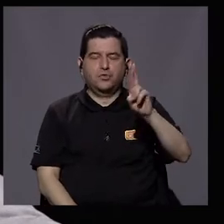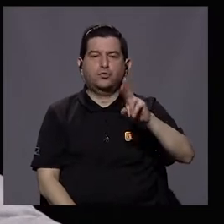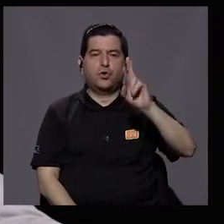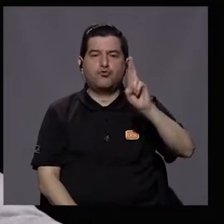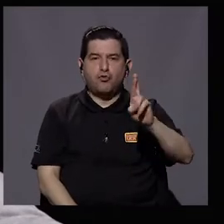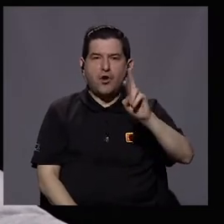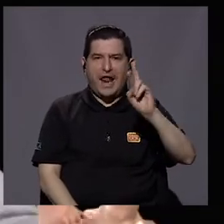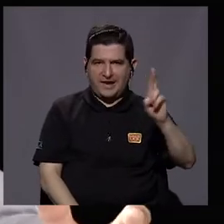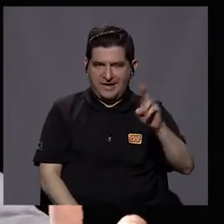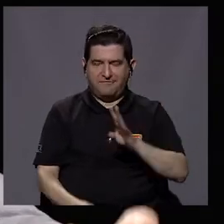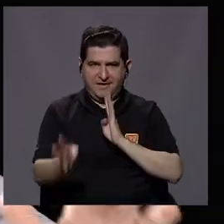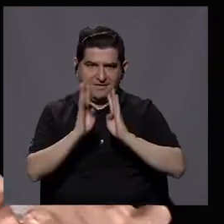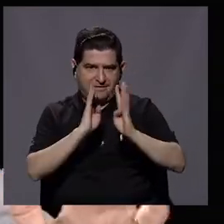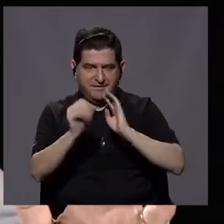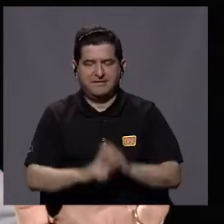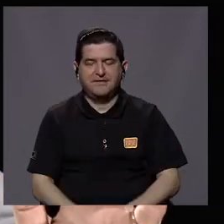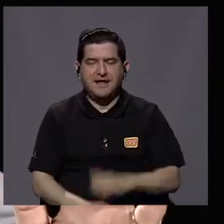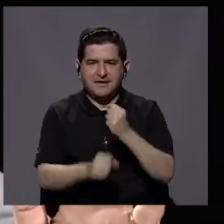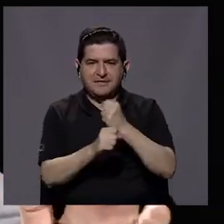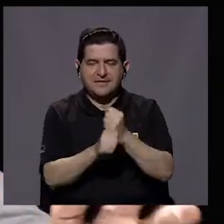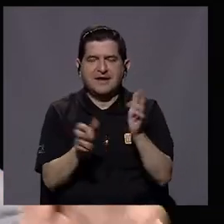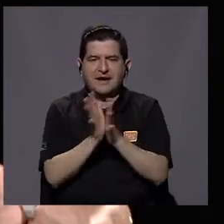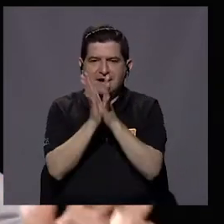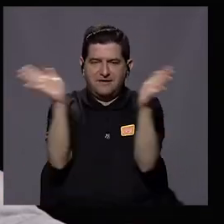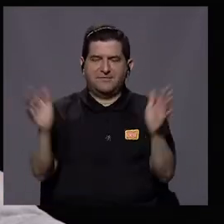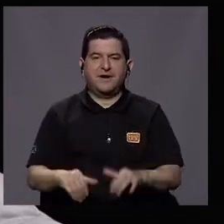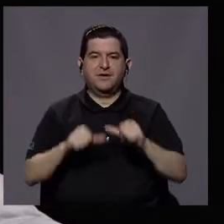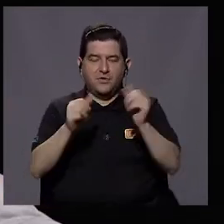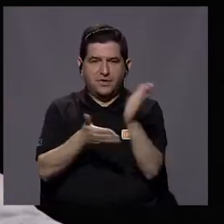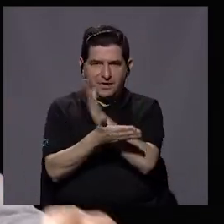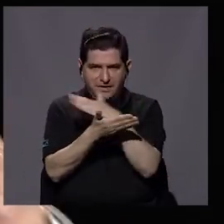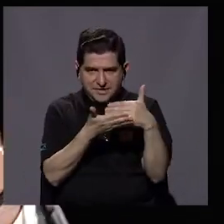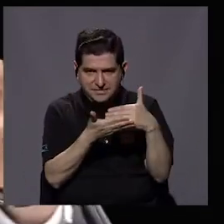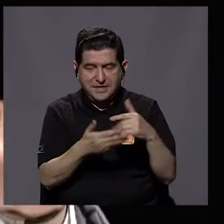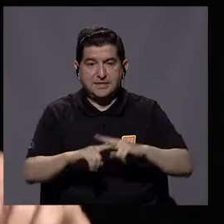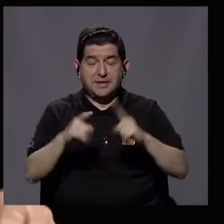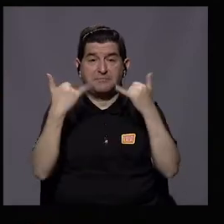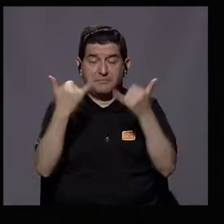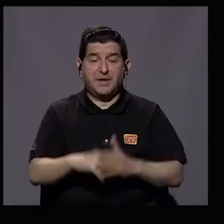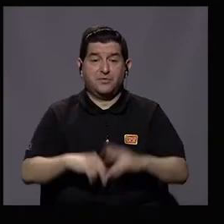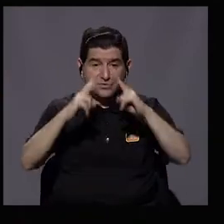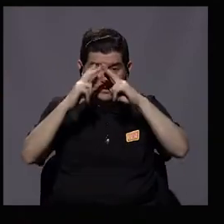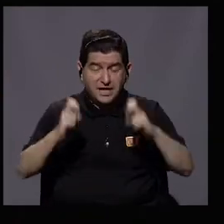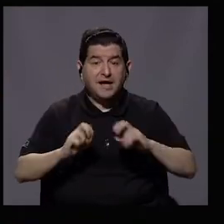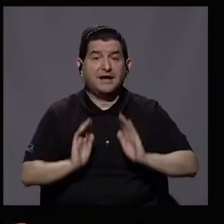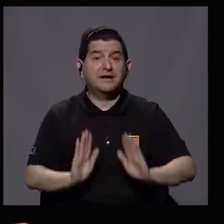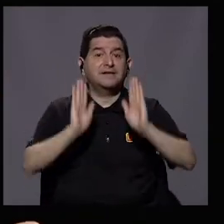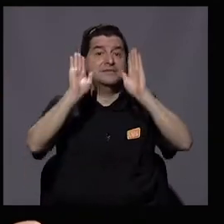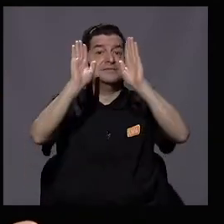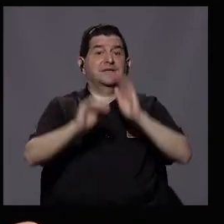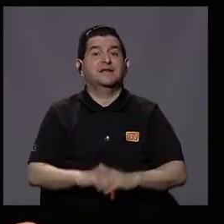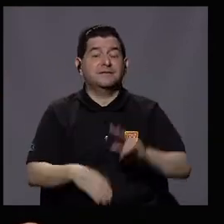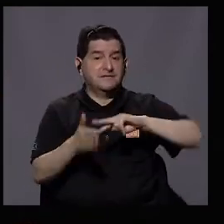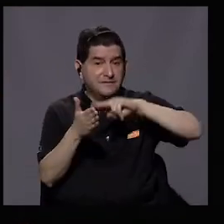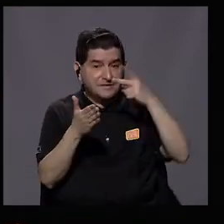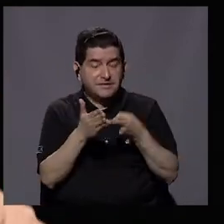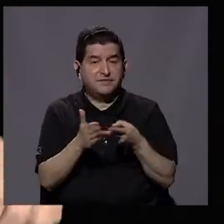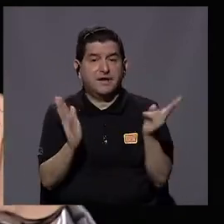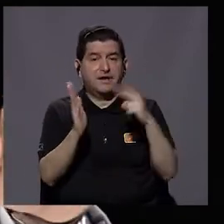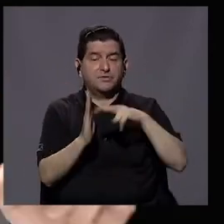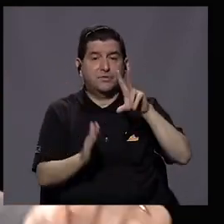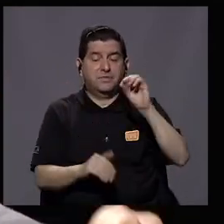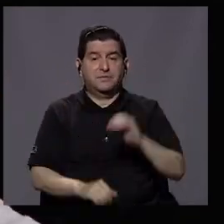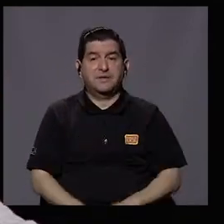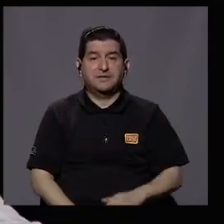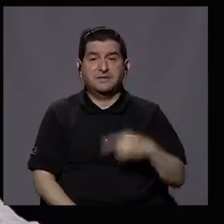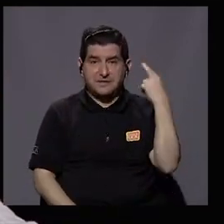Rivera, hablando sobre empleo público en el siguiente bloque, pero hemos hecho una radiografía maravillosa de lo que ha significado el 2020